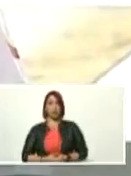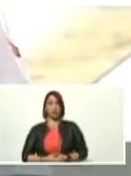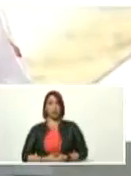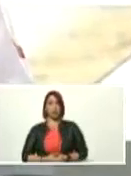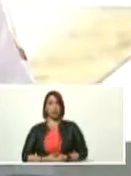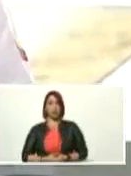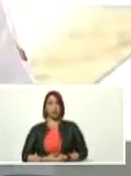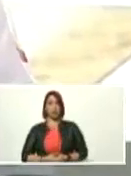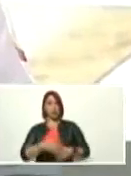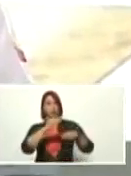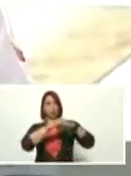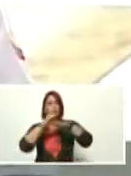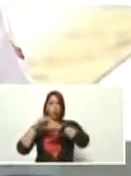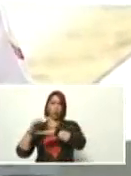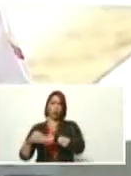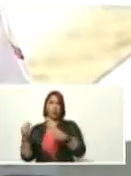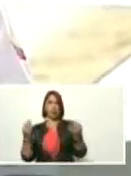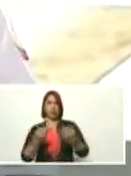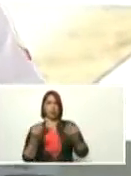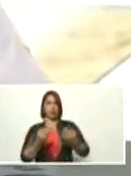nos va convocando siempre.